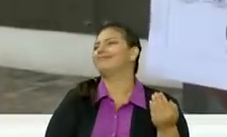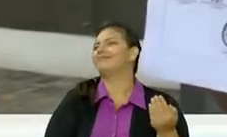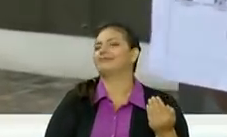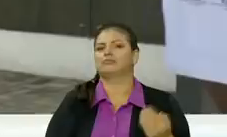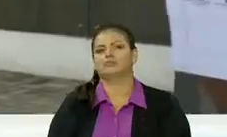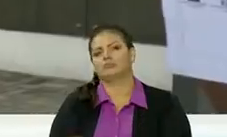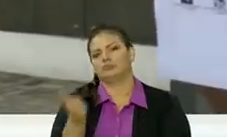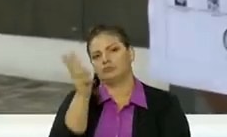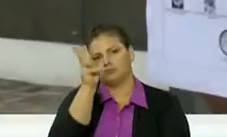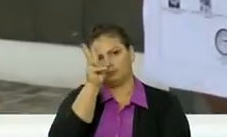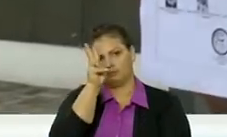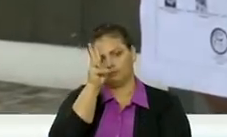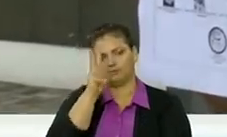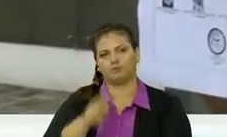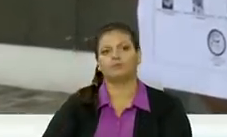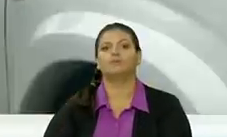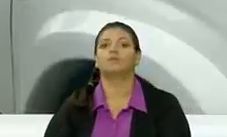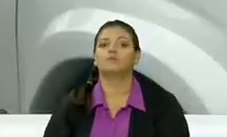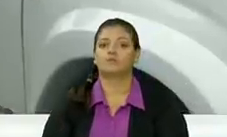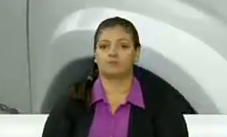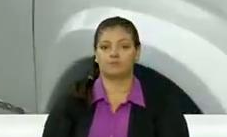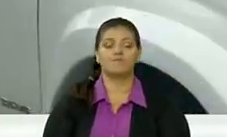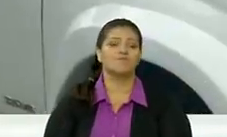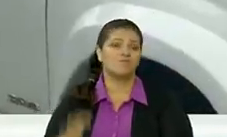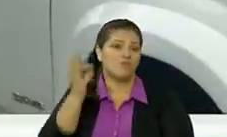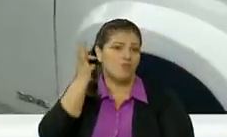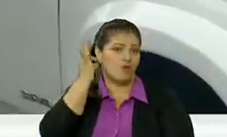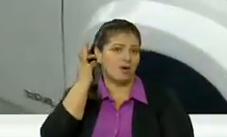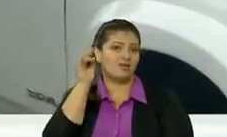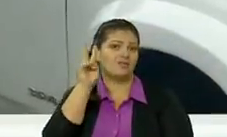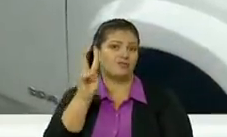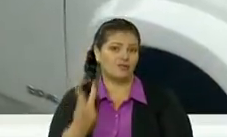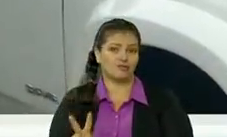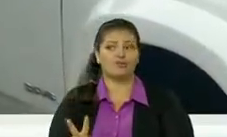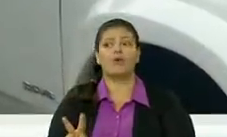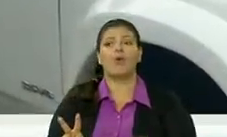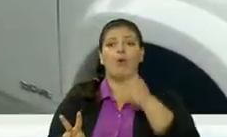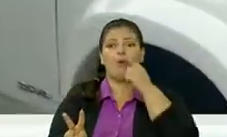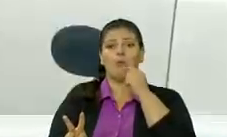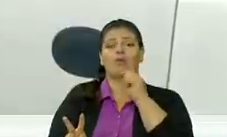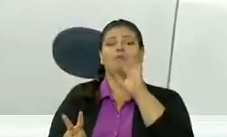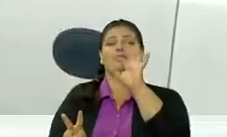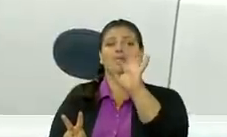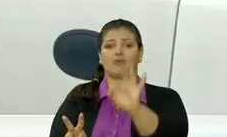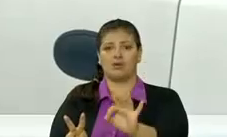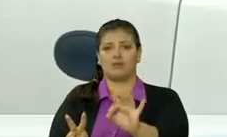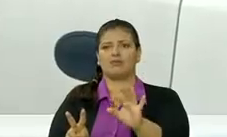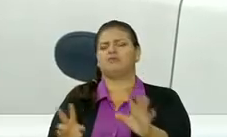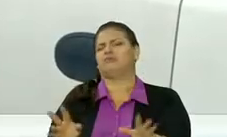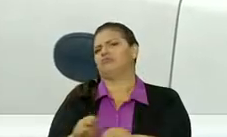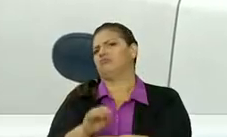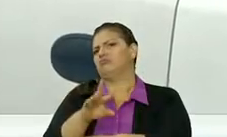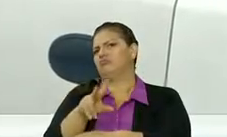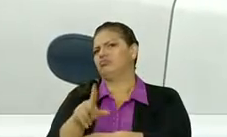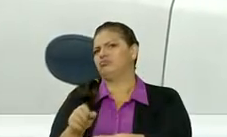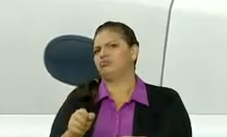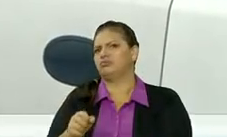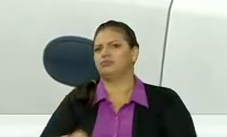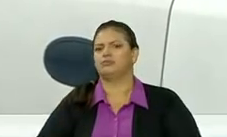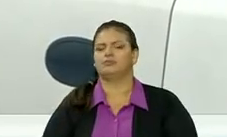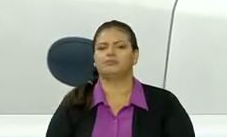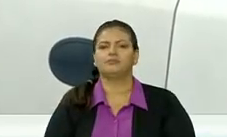antecedentes delictivos. Ellos alquilaban una camioneta y un auto para delinquir y posteriormente regresar a su natal